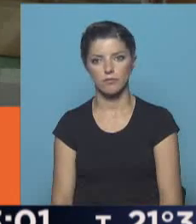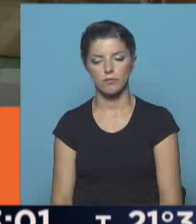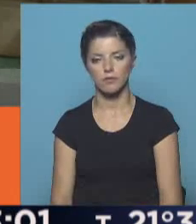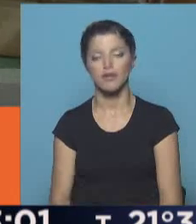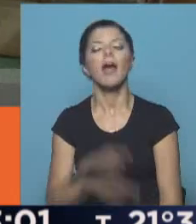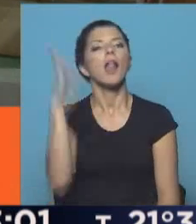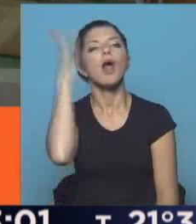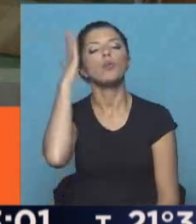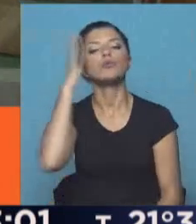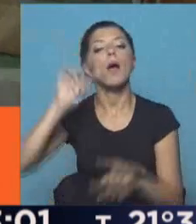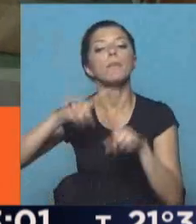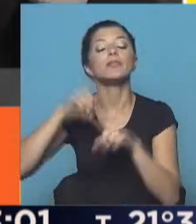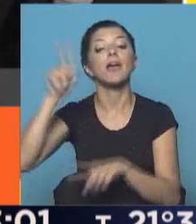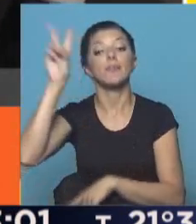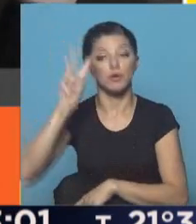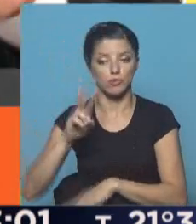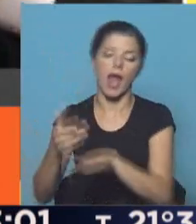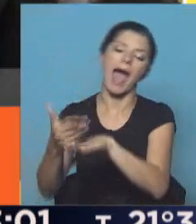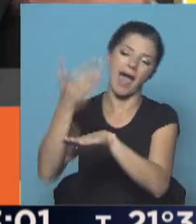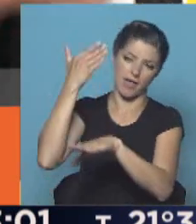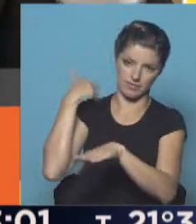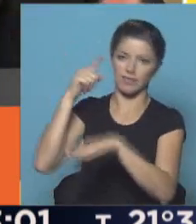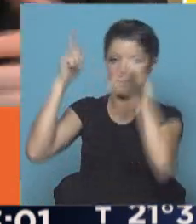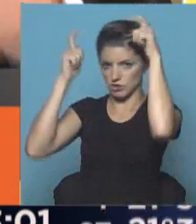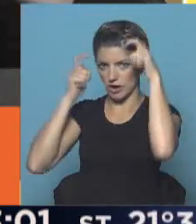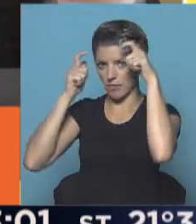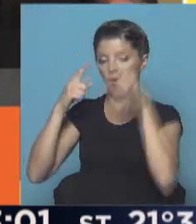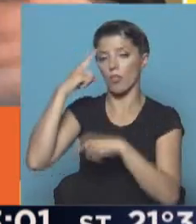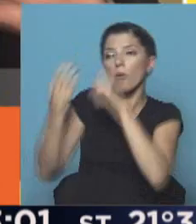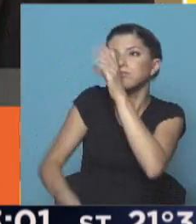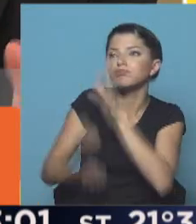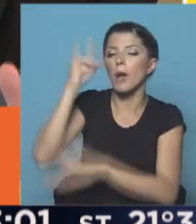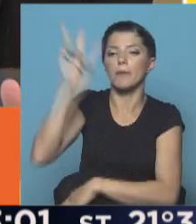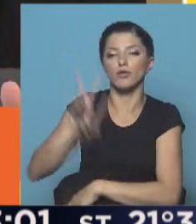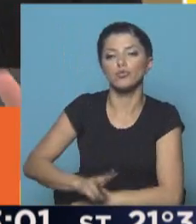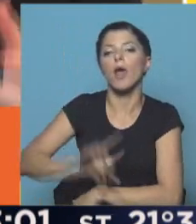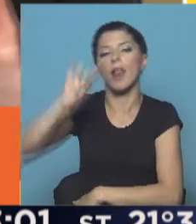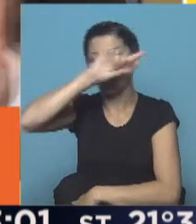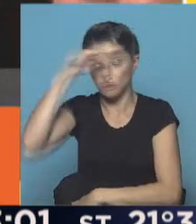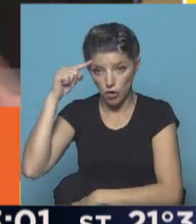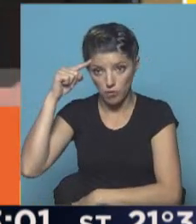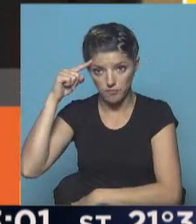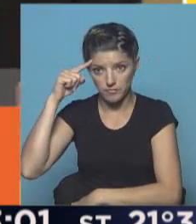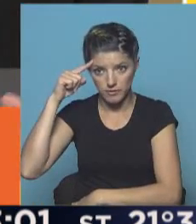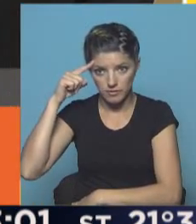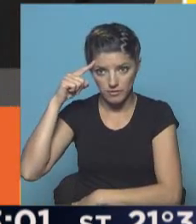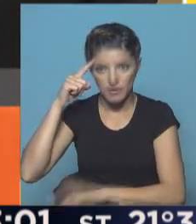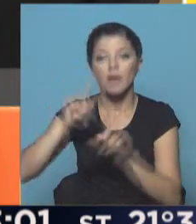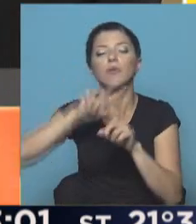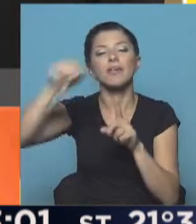política venezolana anterior a Chávez, que vendrá del nacimiento de Venezuela como nación, de la Cuarta República o lo que sea, está alimentando este